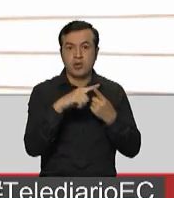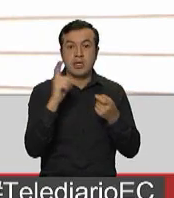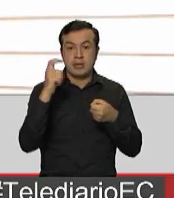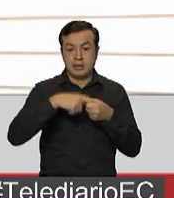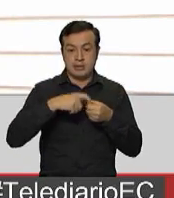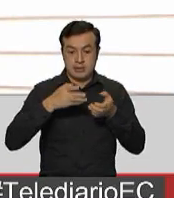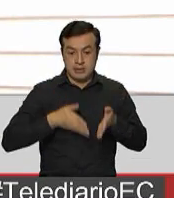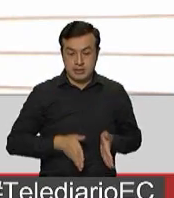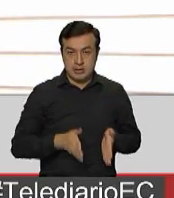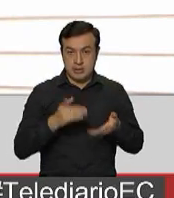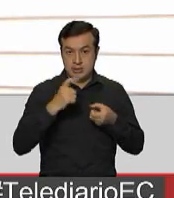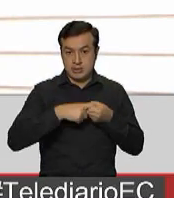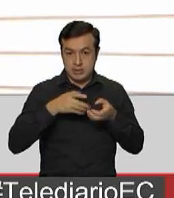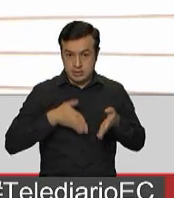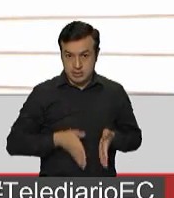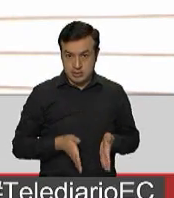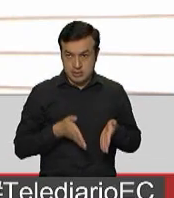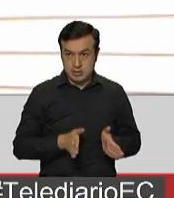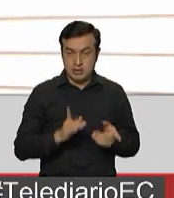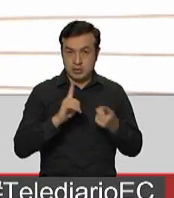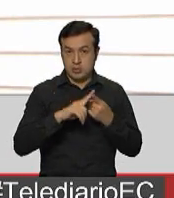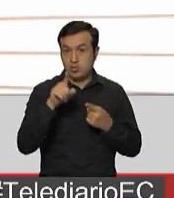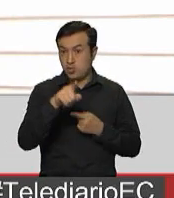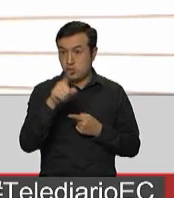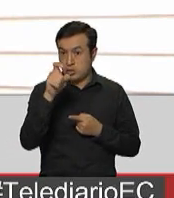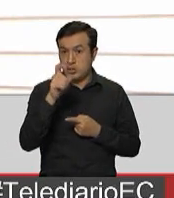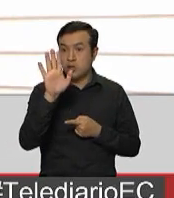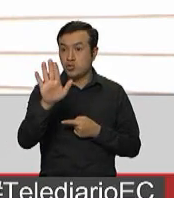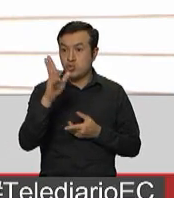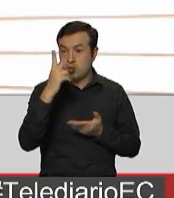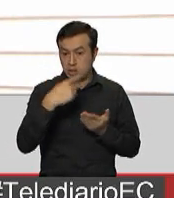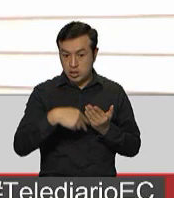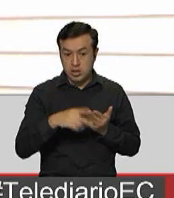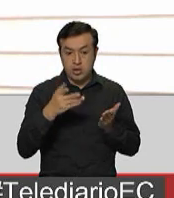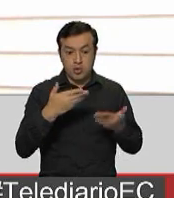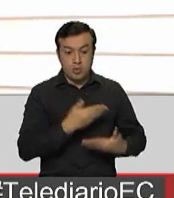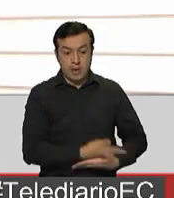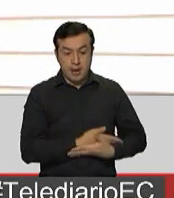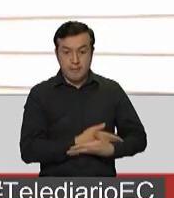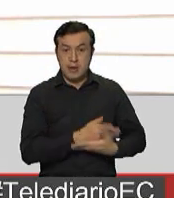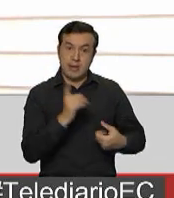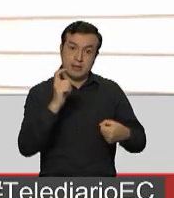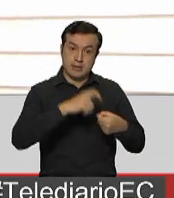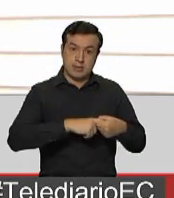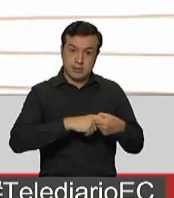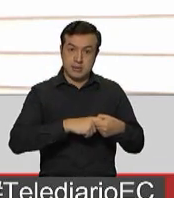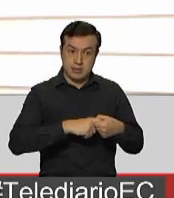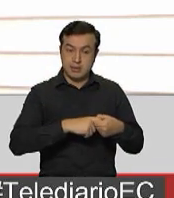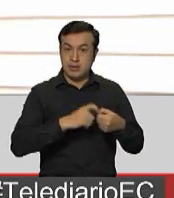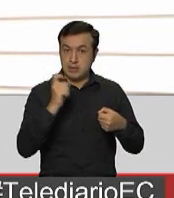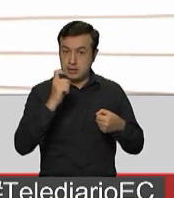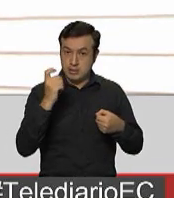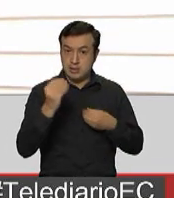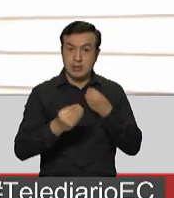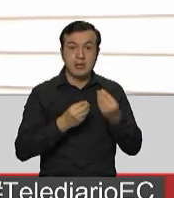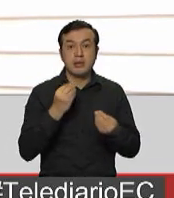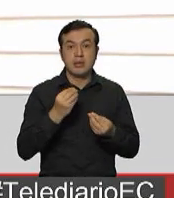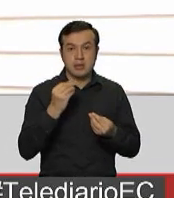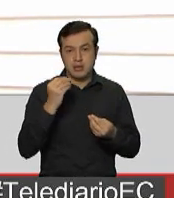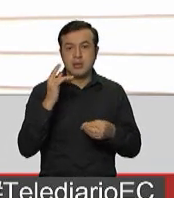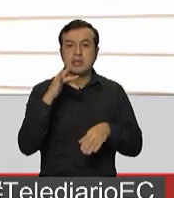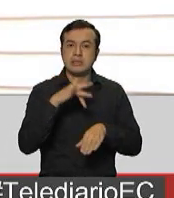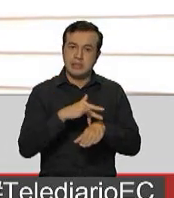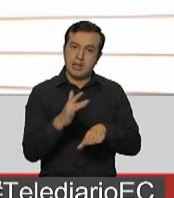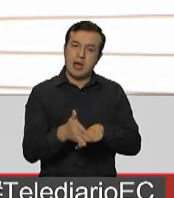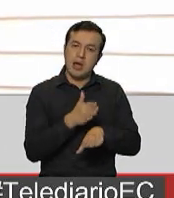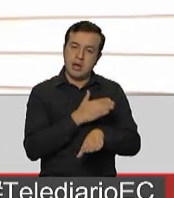nacimientos, es decir, de inscripción de nacimientos, si usted necesita inscribir a su recién nacido, a su hijo o hija recién nacido, debe agendar un